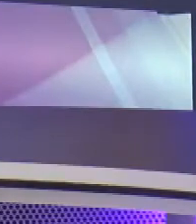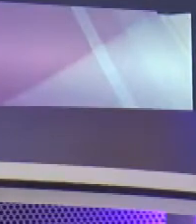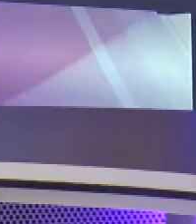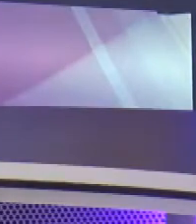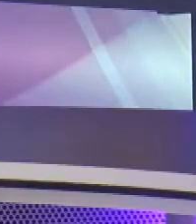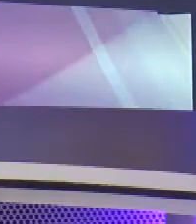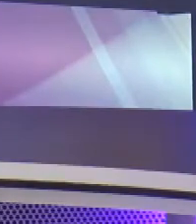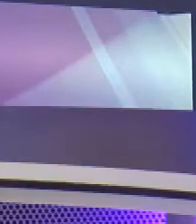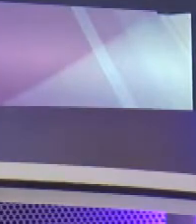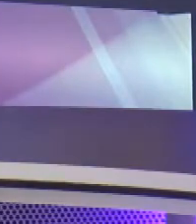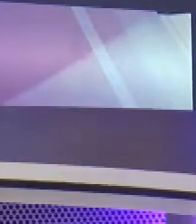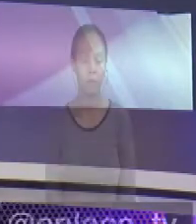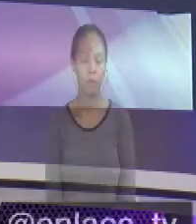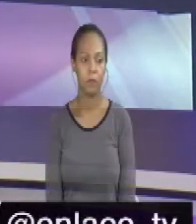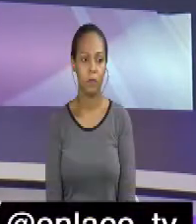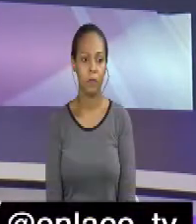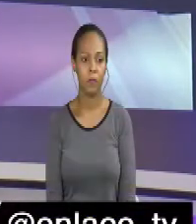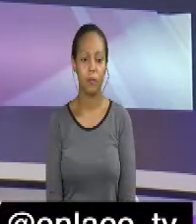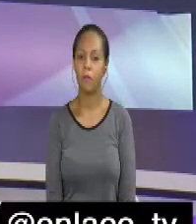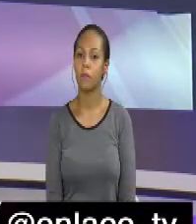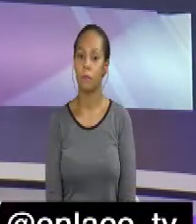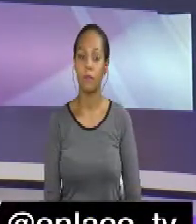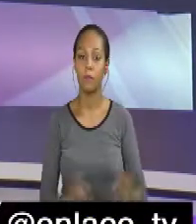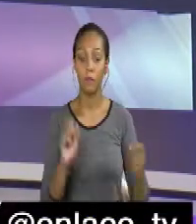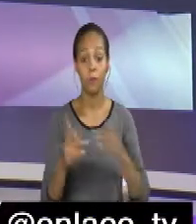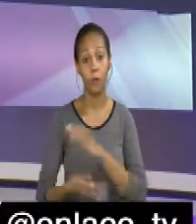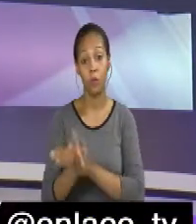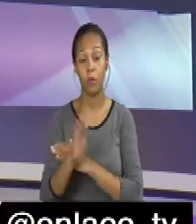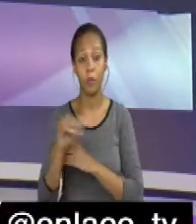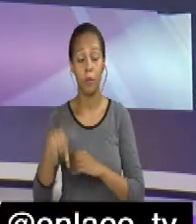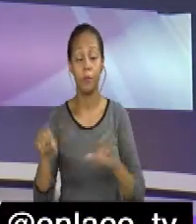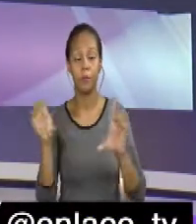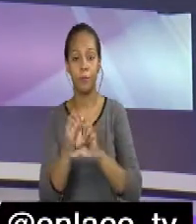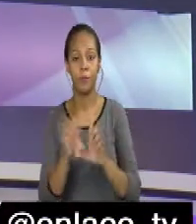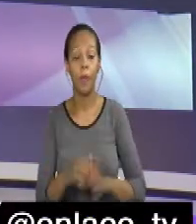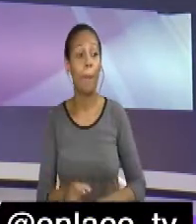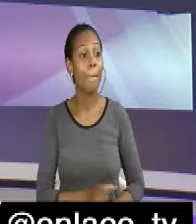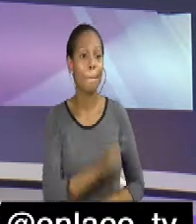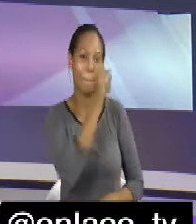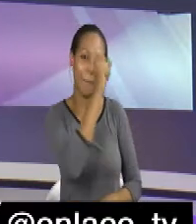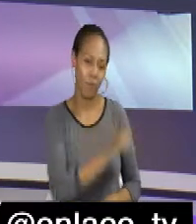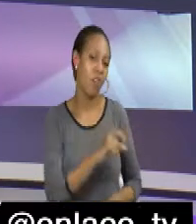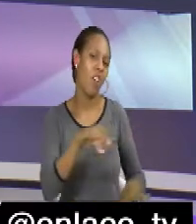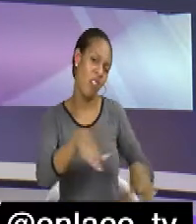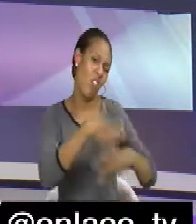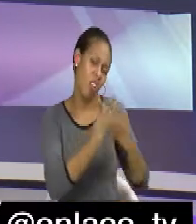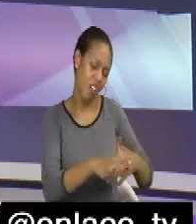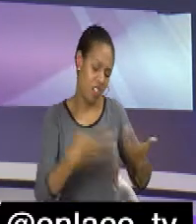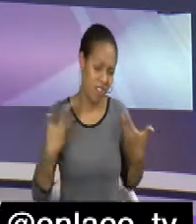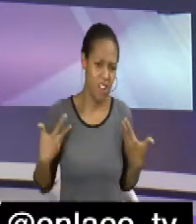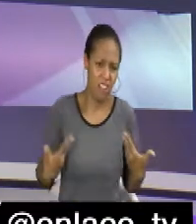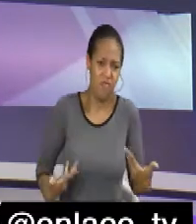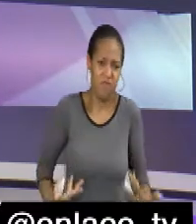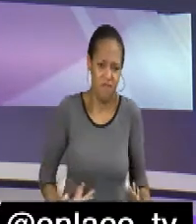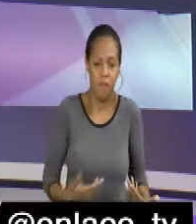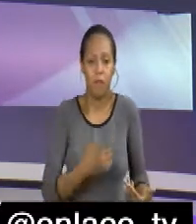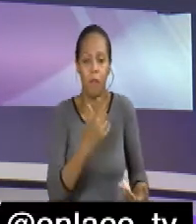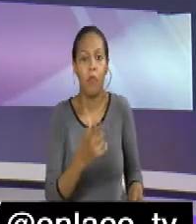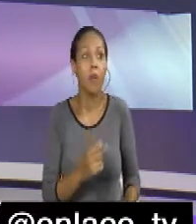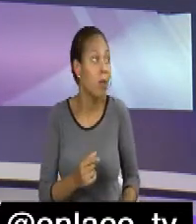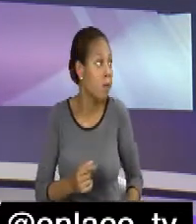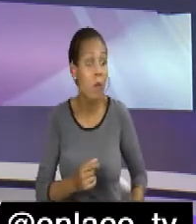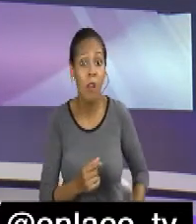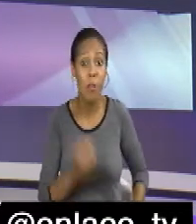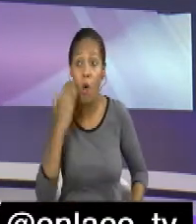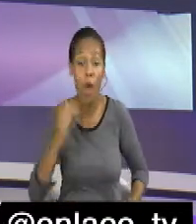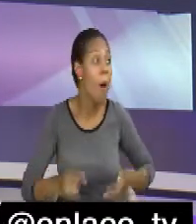Continuamos con más Enlace Noticias. Un habitante de calle cayó al patio de una vivienda en el barrio El Parnaso. Según los testigos, la mujer estaba huyendo de un robo